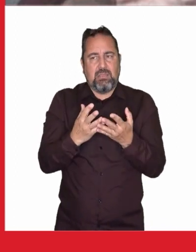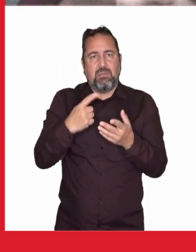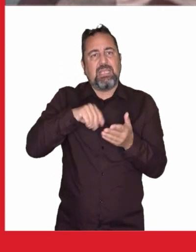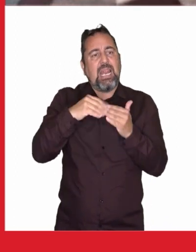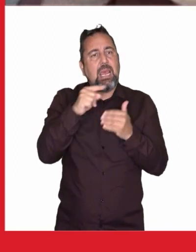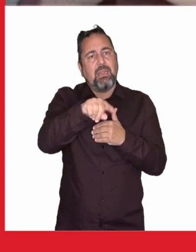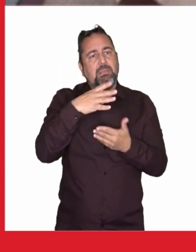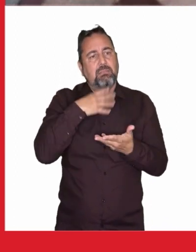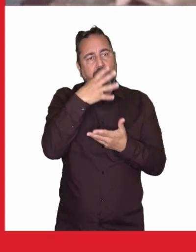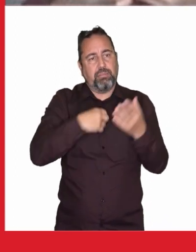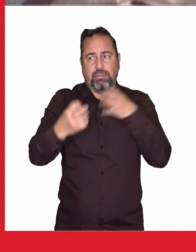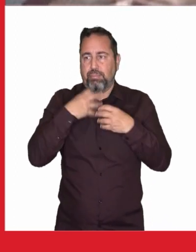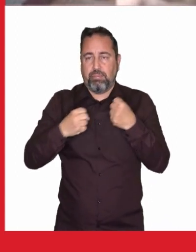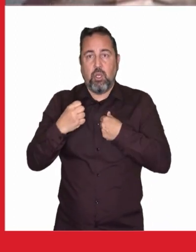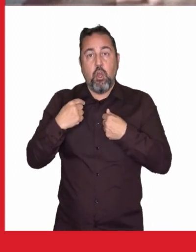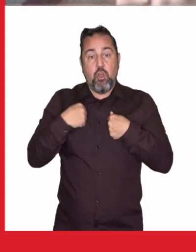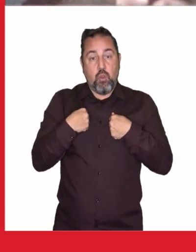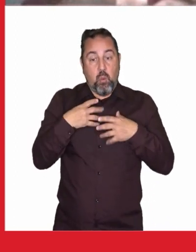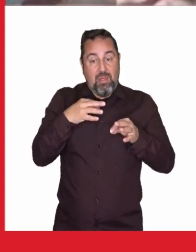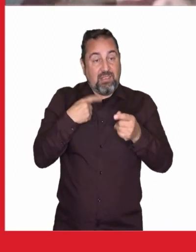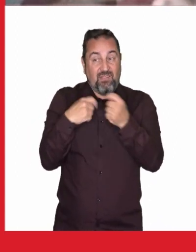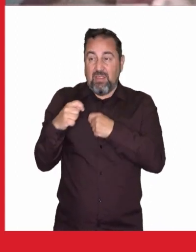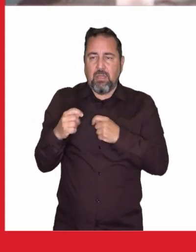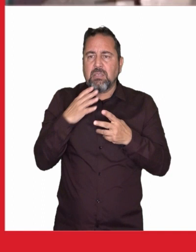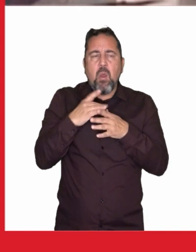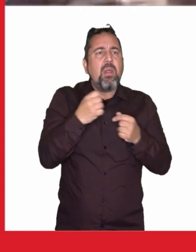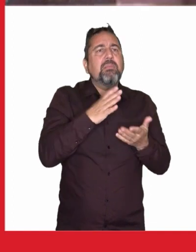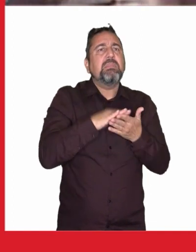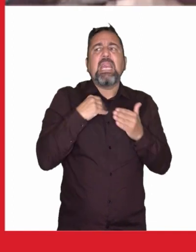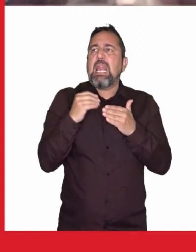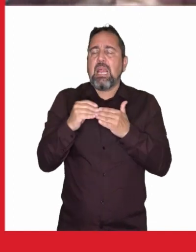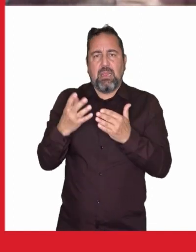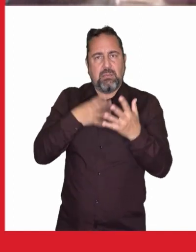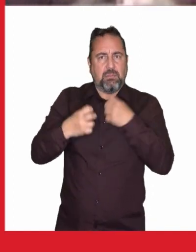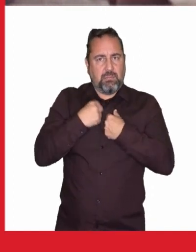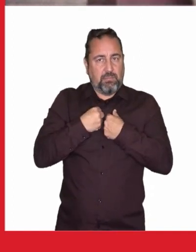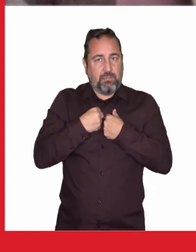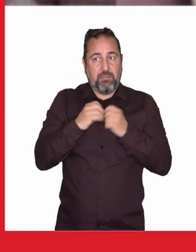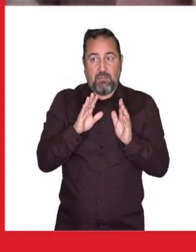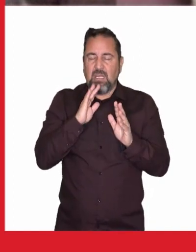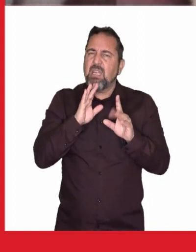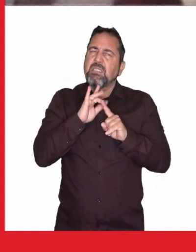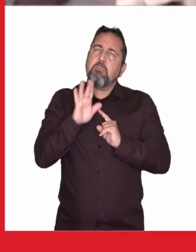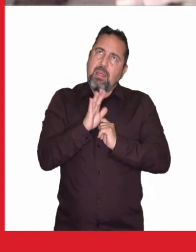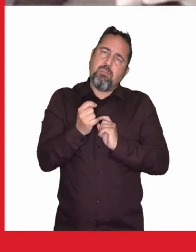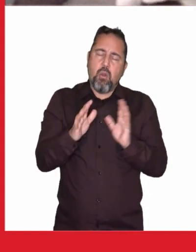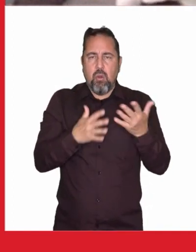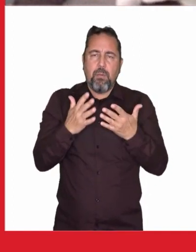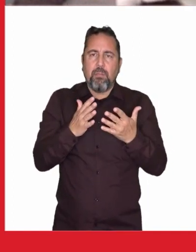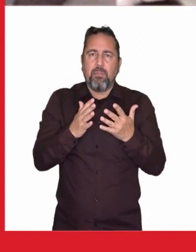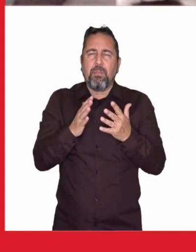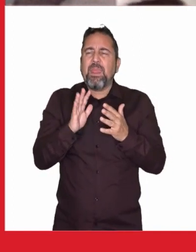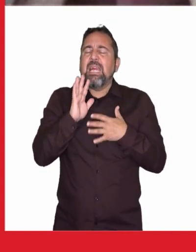vendidas, es cuántas unidades adquieren nuestros clientes. Es decir, yo vendo tantas unidades como unidades adquieren mis